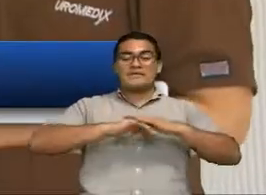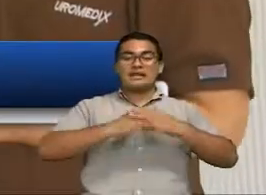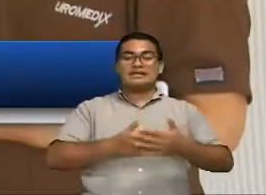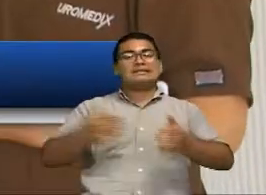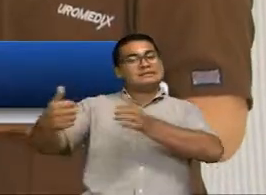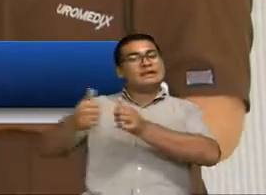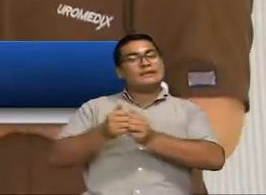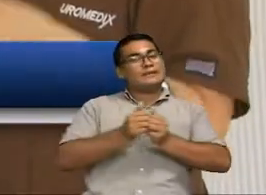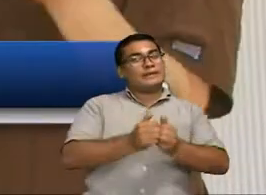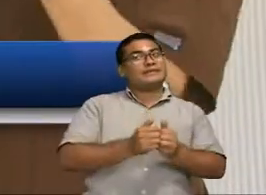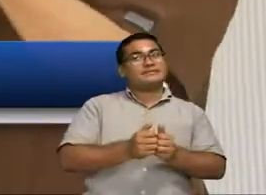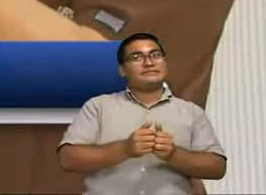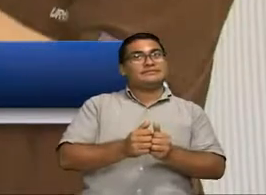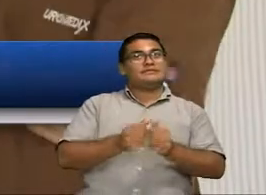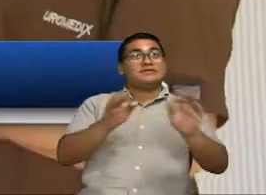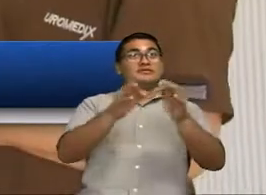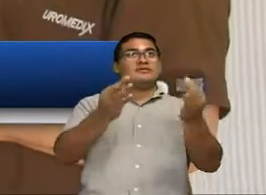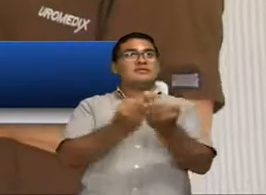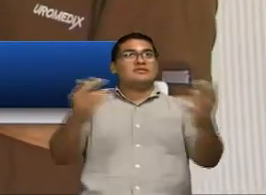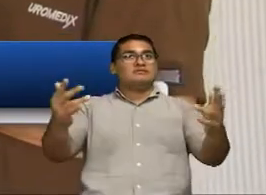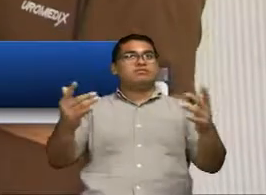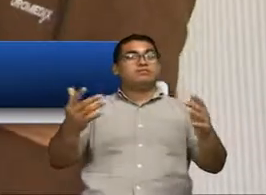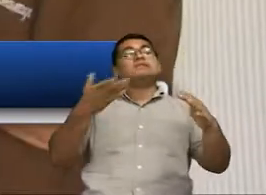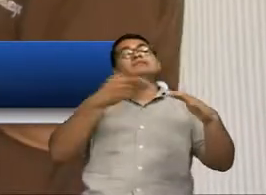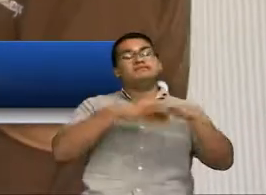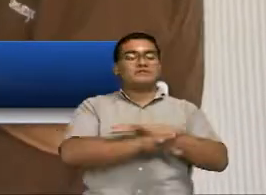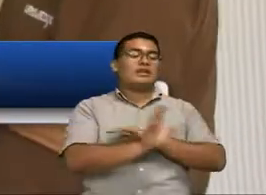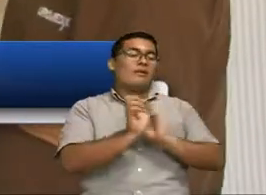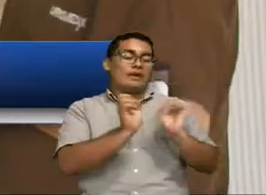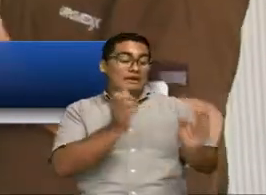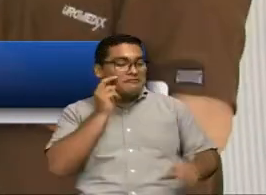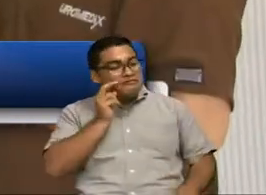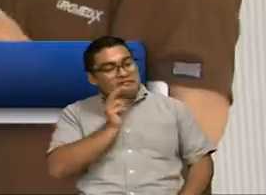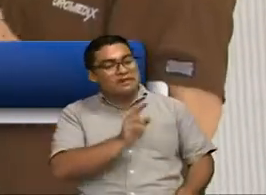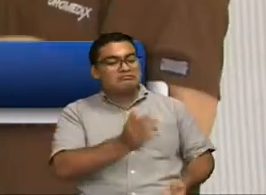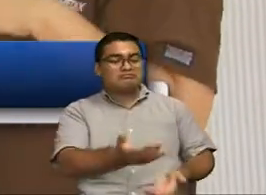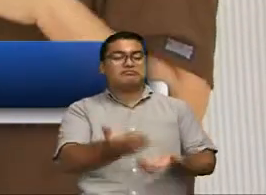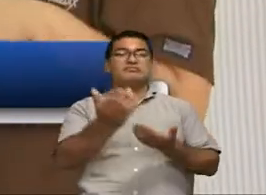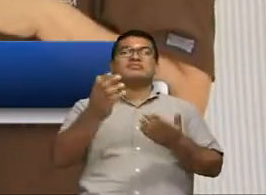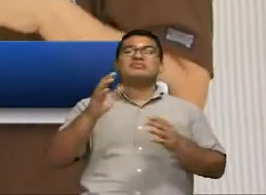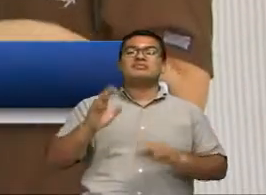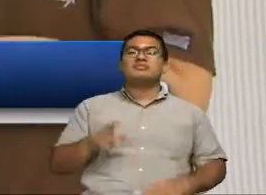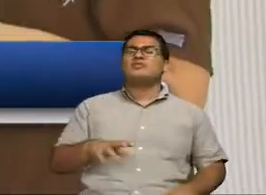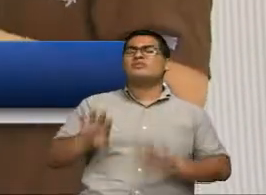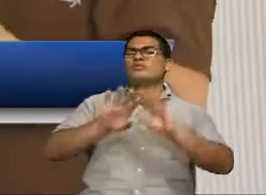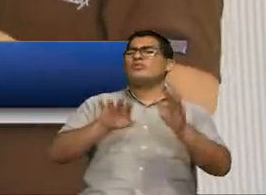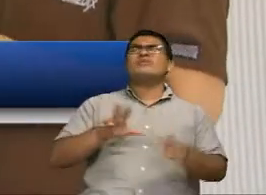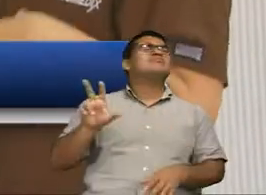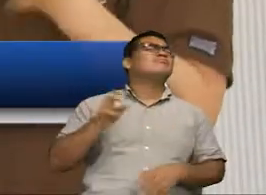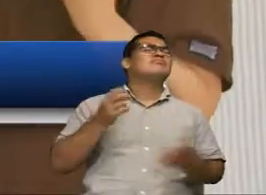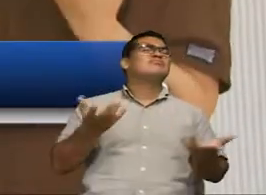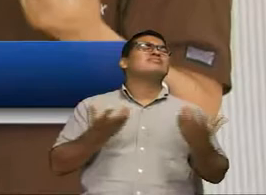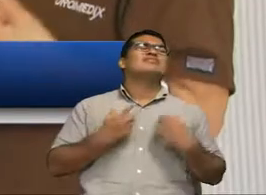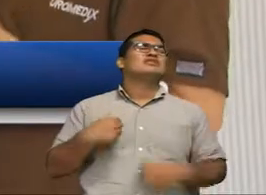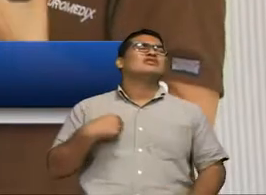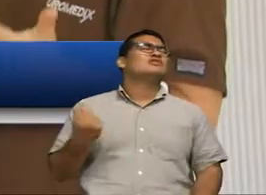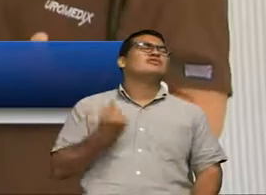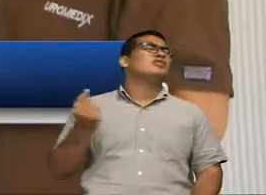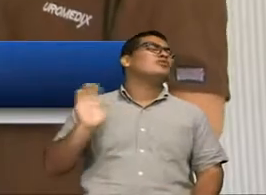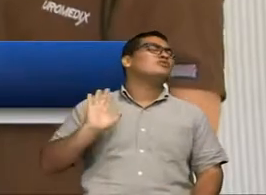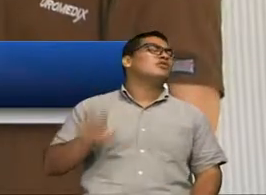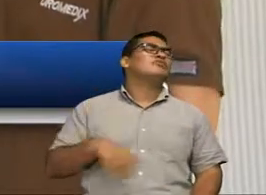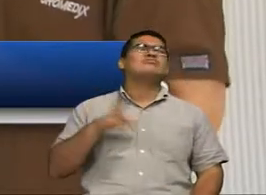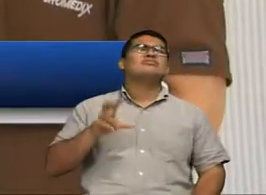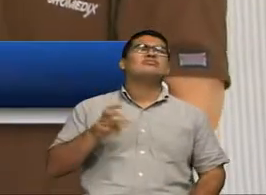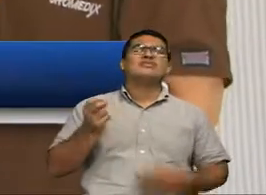les preguntamos a los familiares, tienen que entrar. Entonces, si la paciente nos dice, no quiero a nadie, entonces nosotros le cuestionamos que por